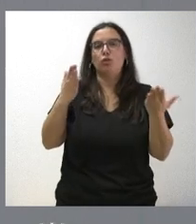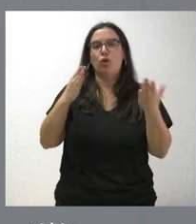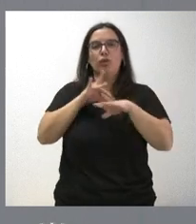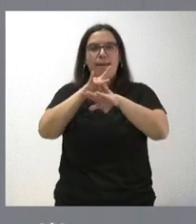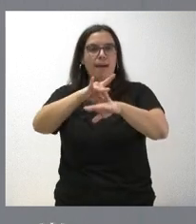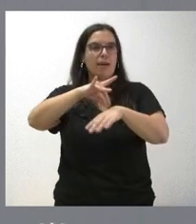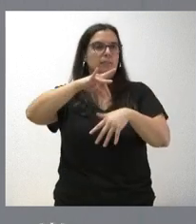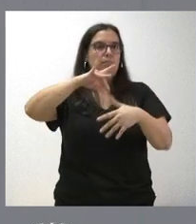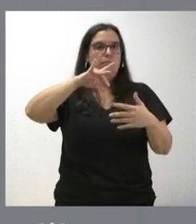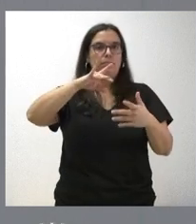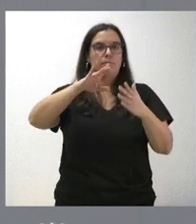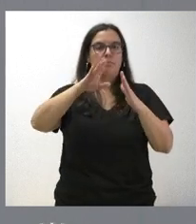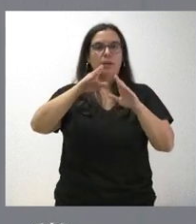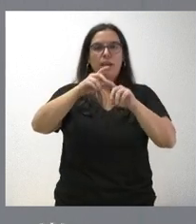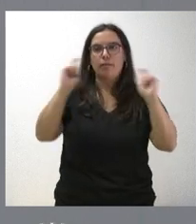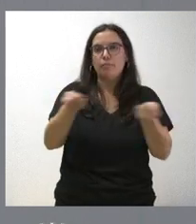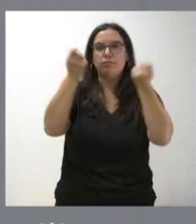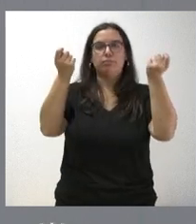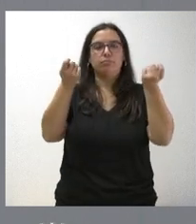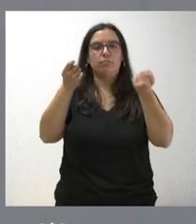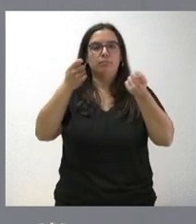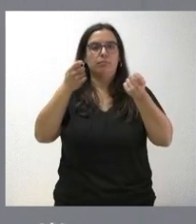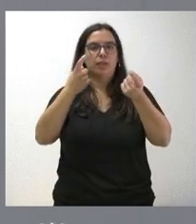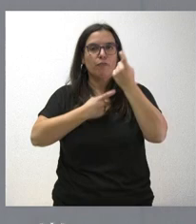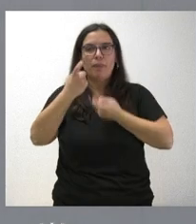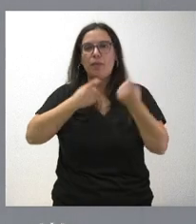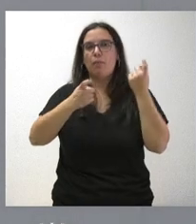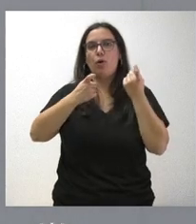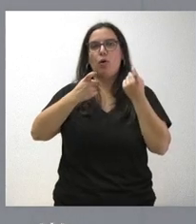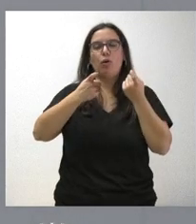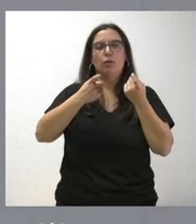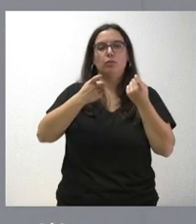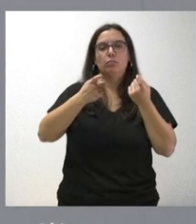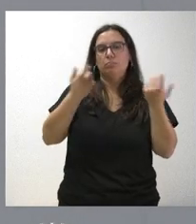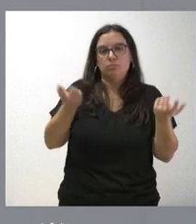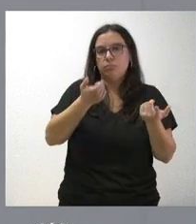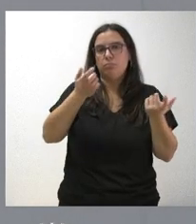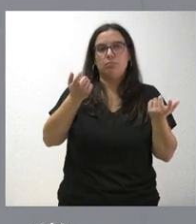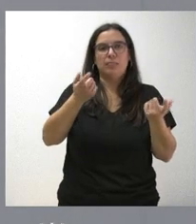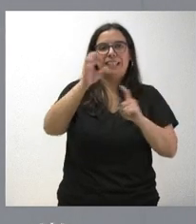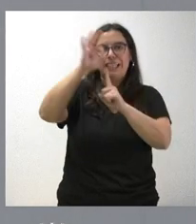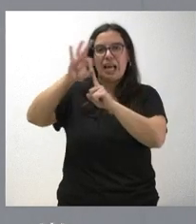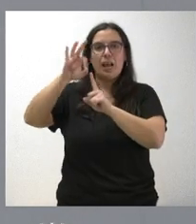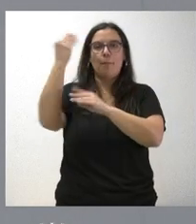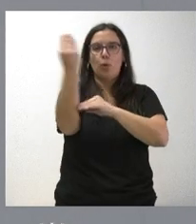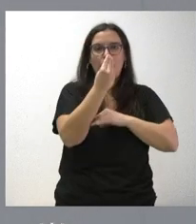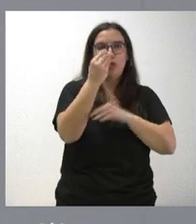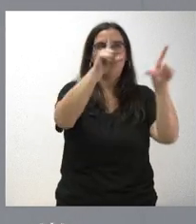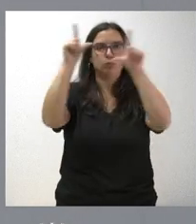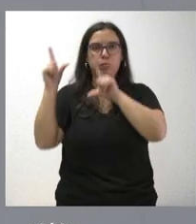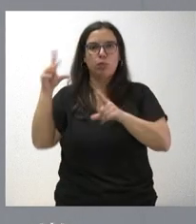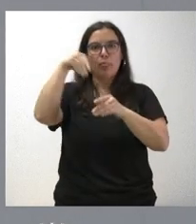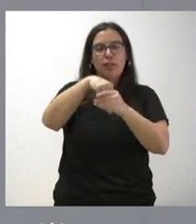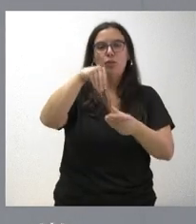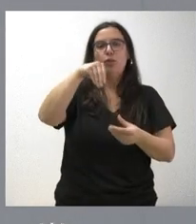turísticas boletines informativos campañas informativas y promocionales señalización de monumentos dentro de Los cascos urbanos